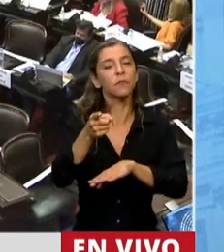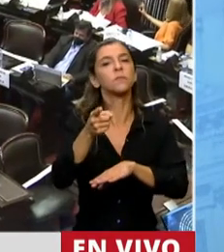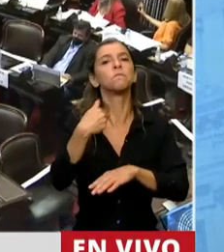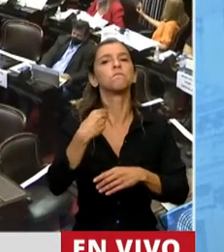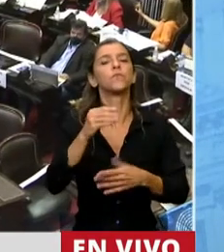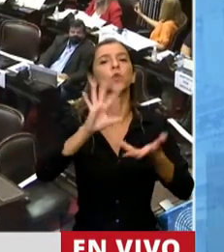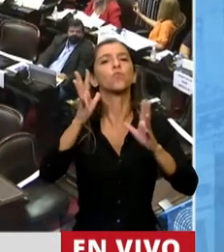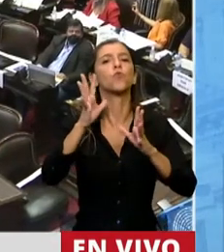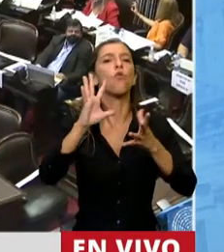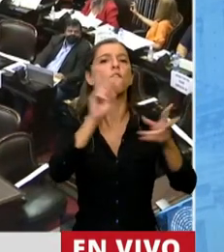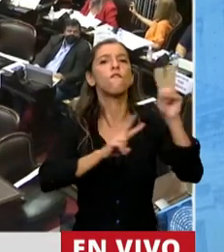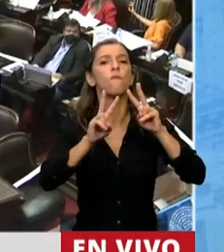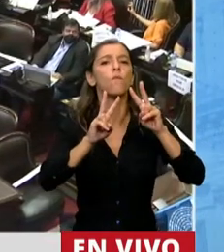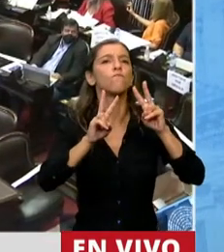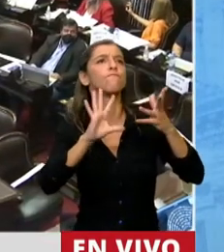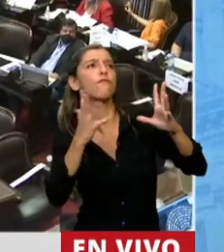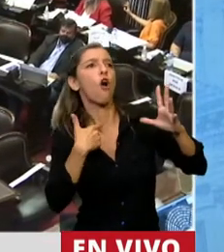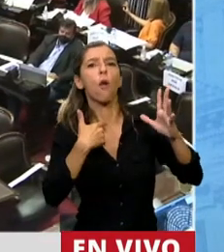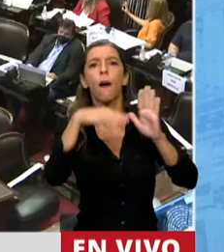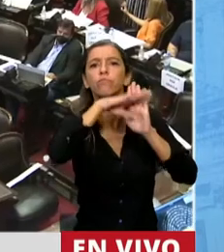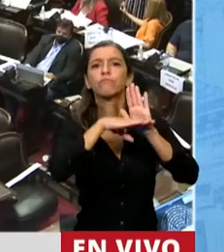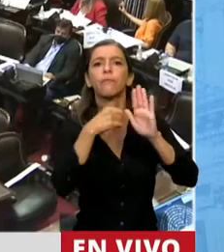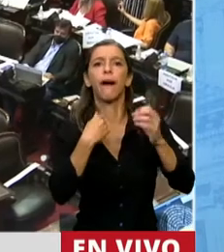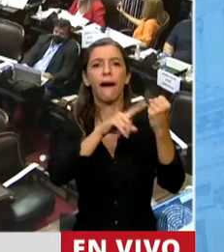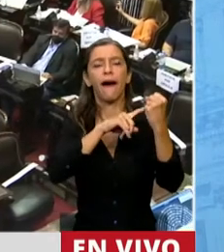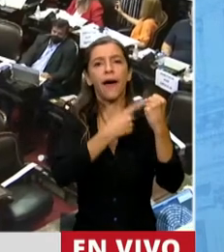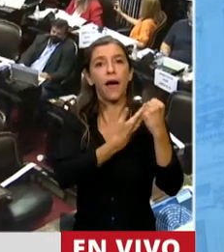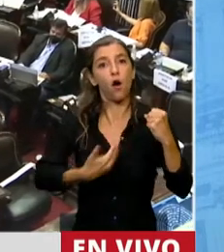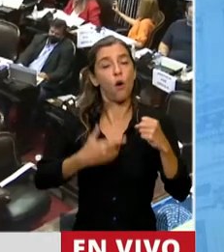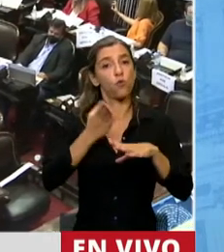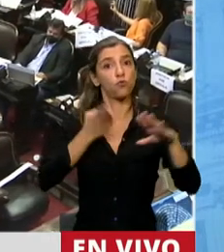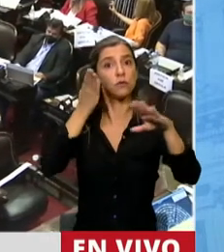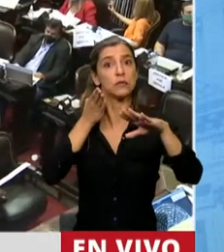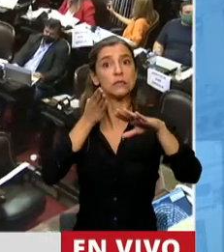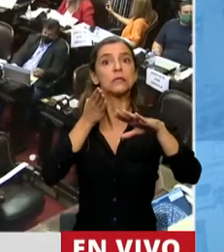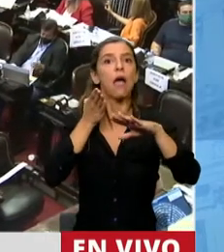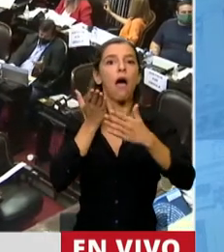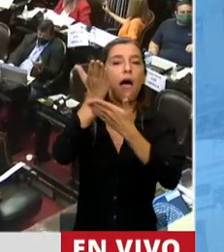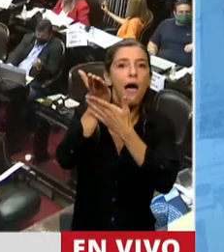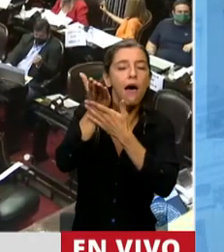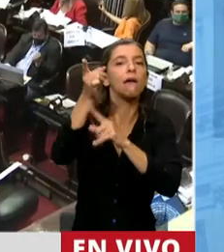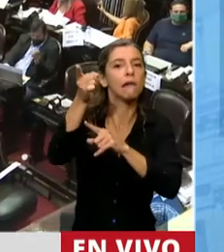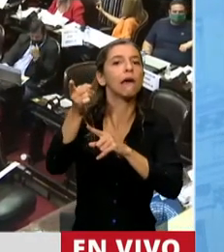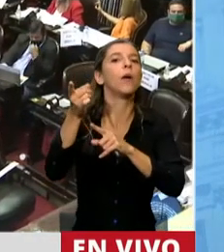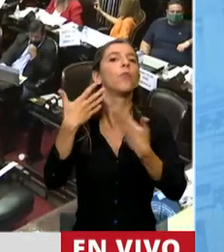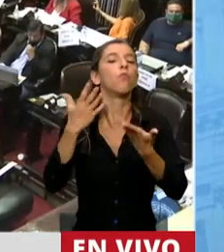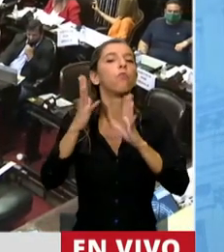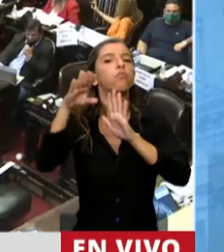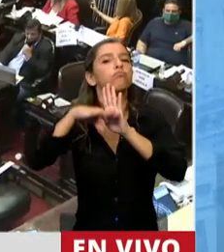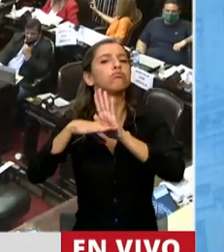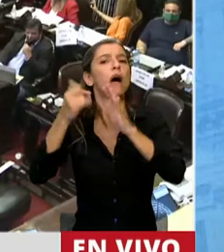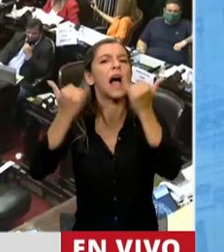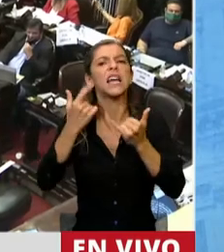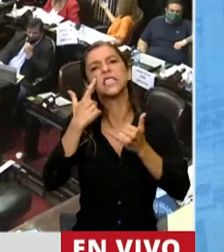justicia que garantizaba la participación de las distintas instituciones del Estado y que